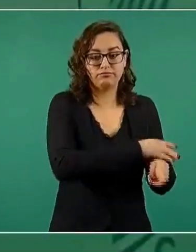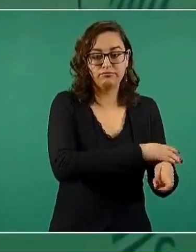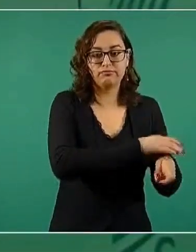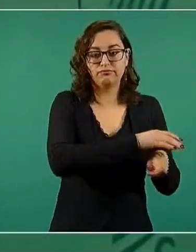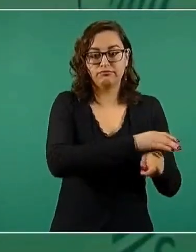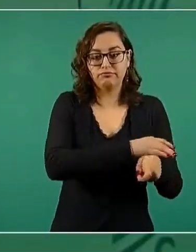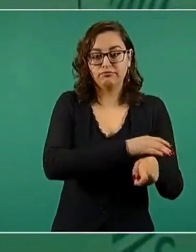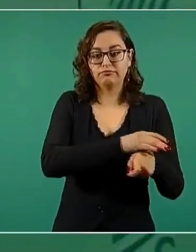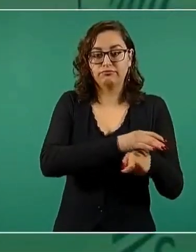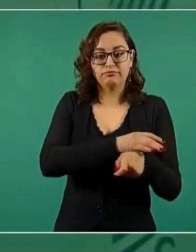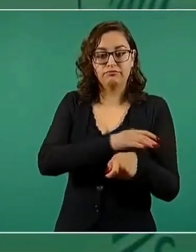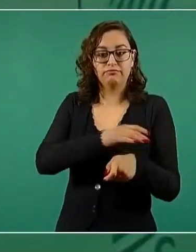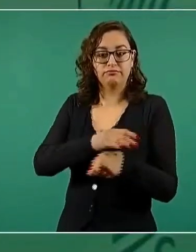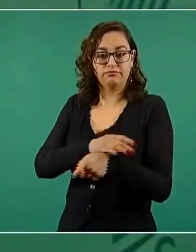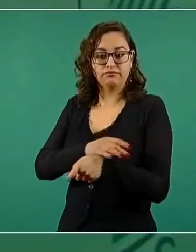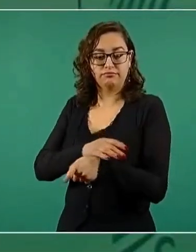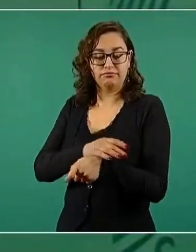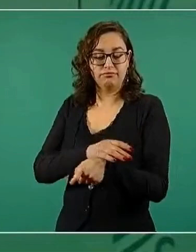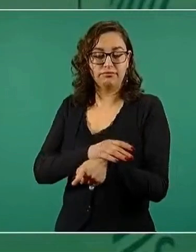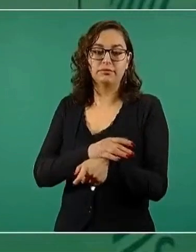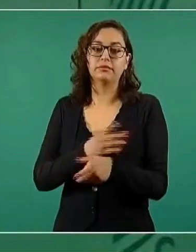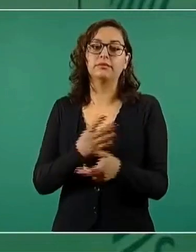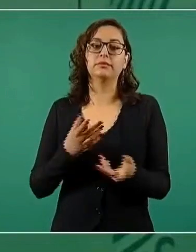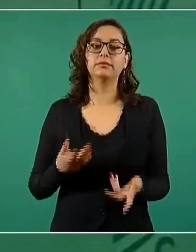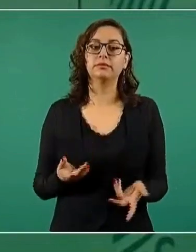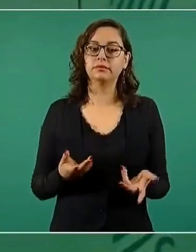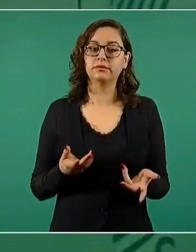para que se aprobara la deuda.